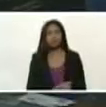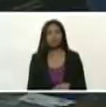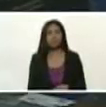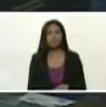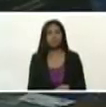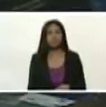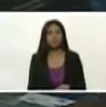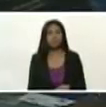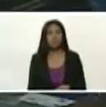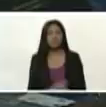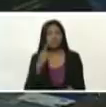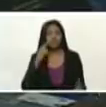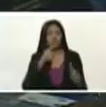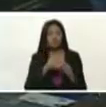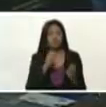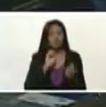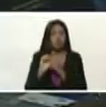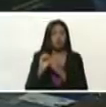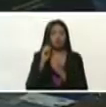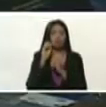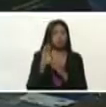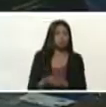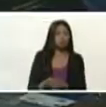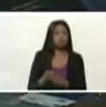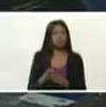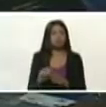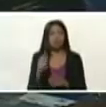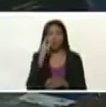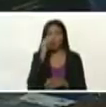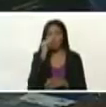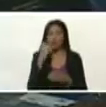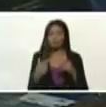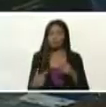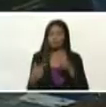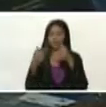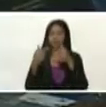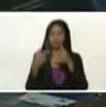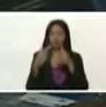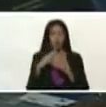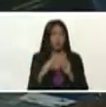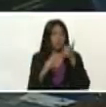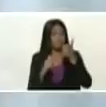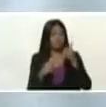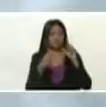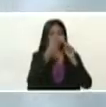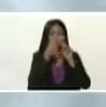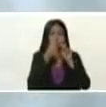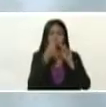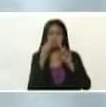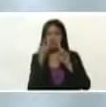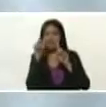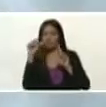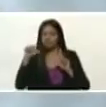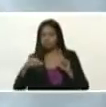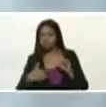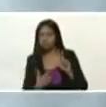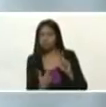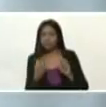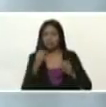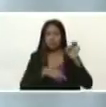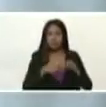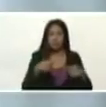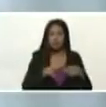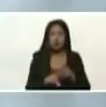Optimismo contra el desaliento, Noam Chomsky. Optimismo contra el desaliento que quiere sembrar la